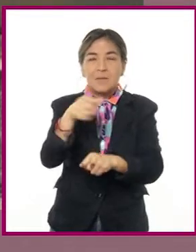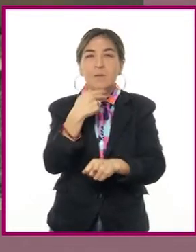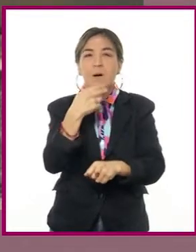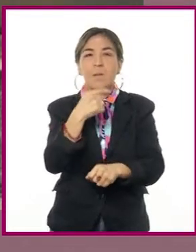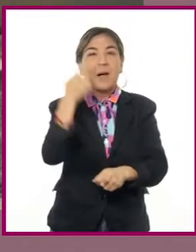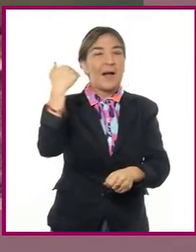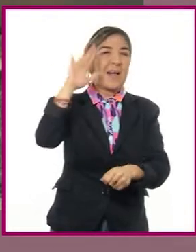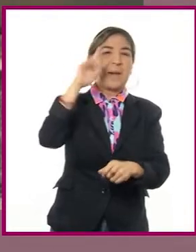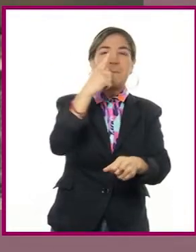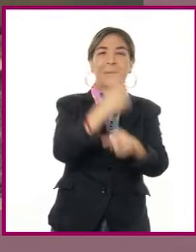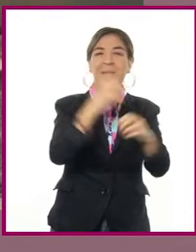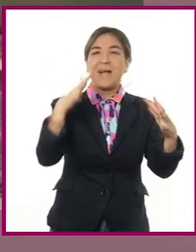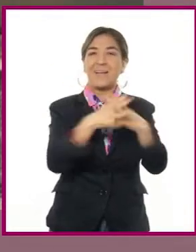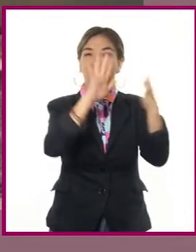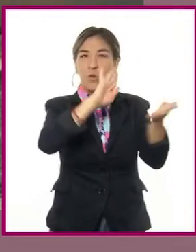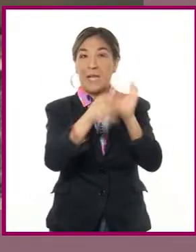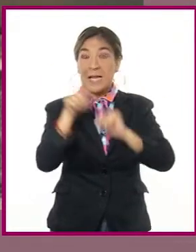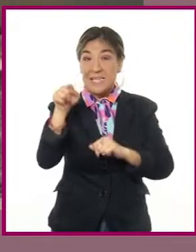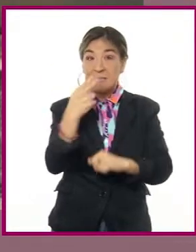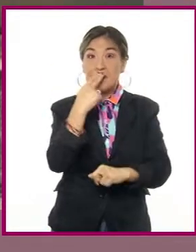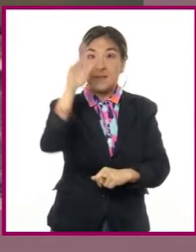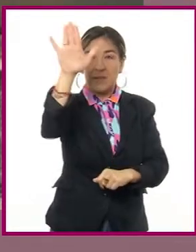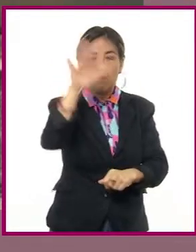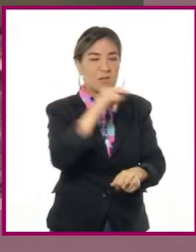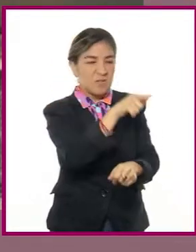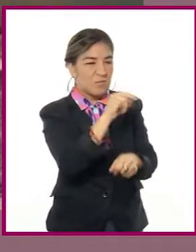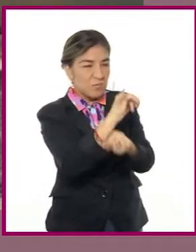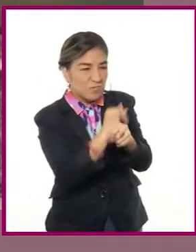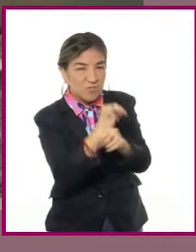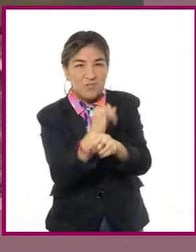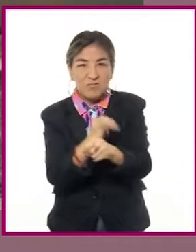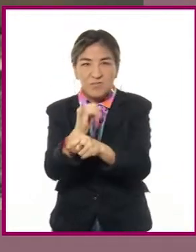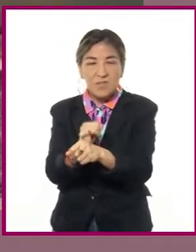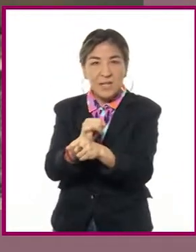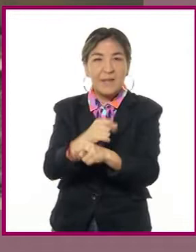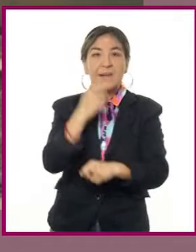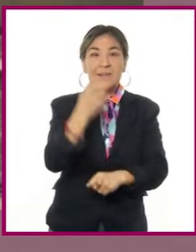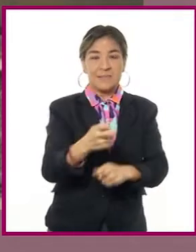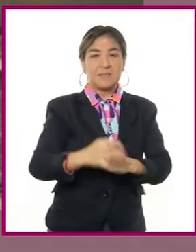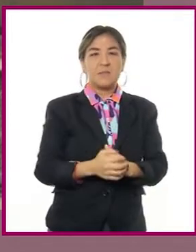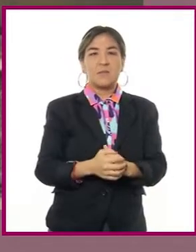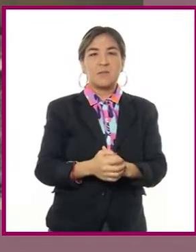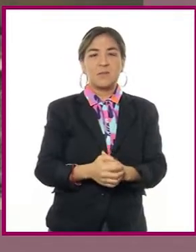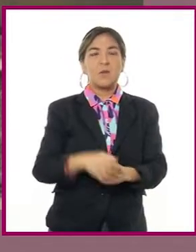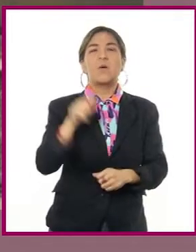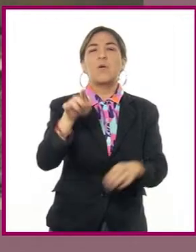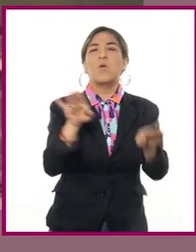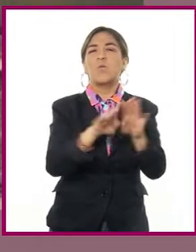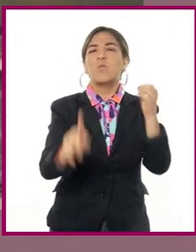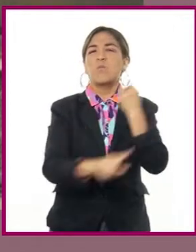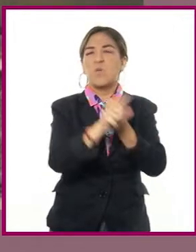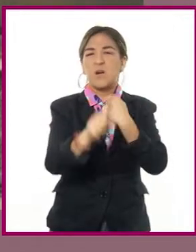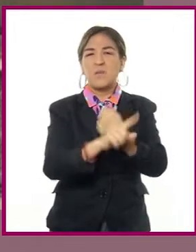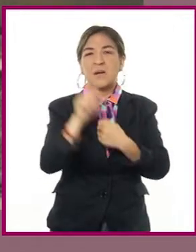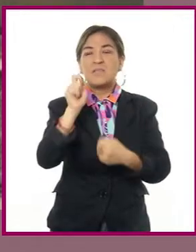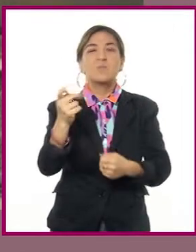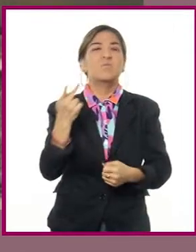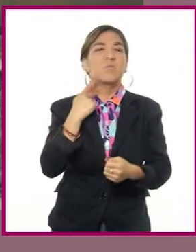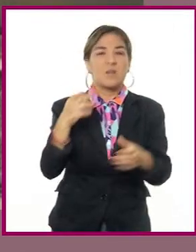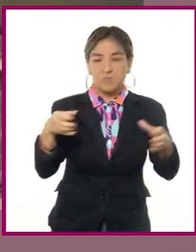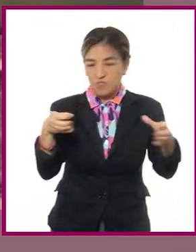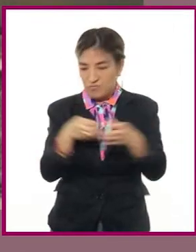Mundial y que descubrió una beta política